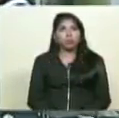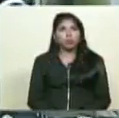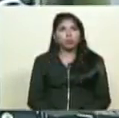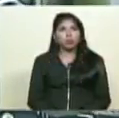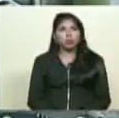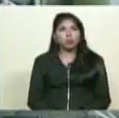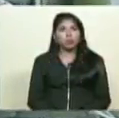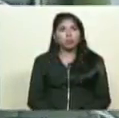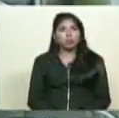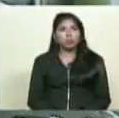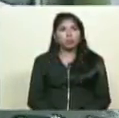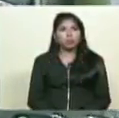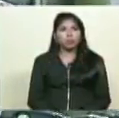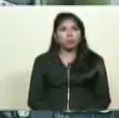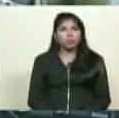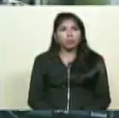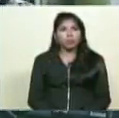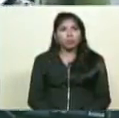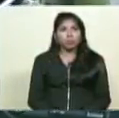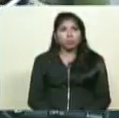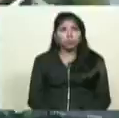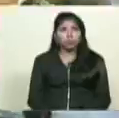P18.